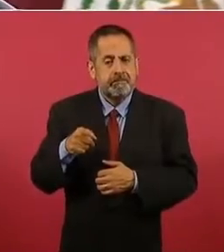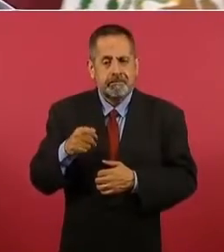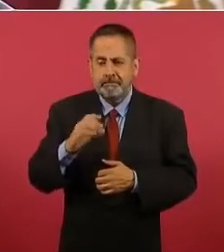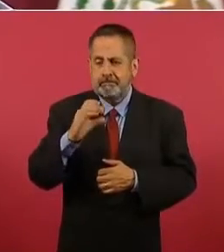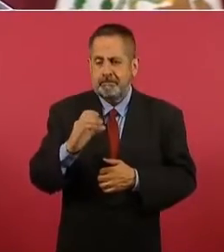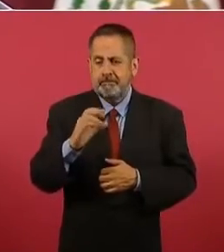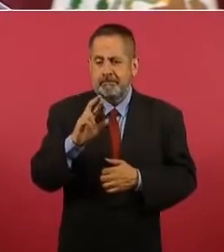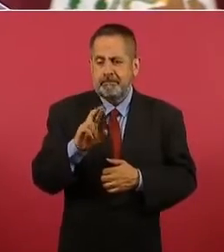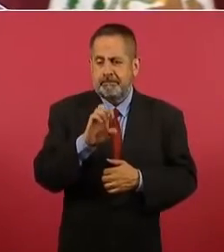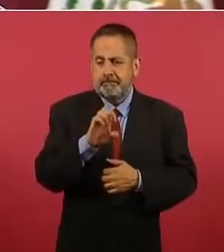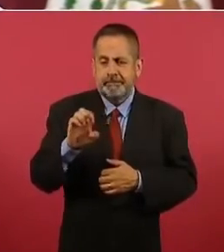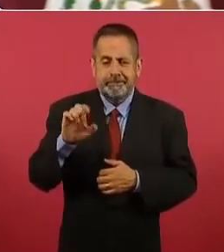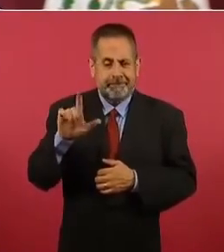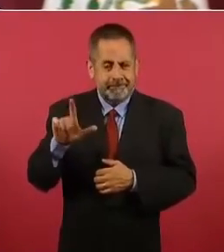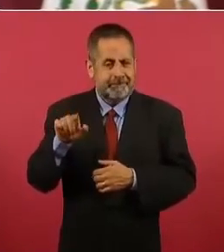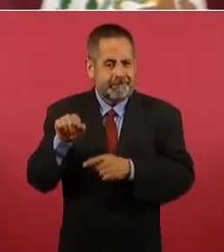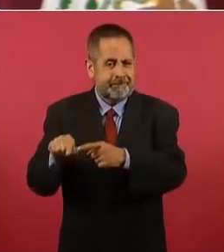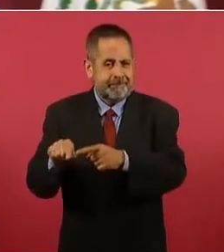Krill